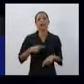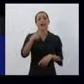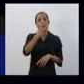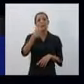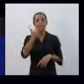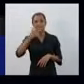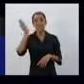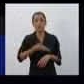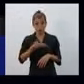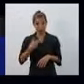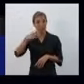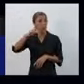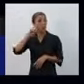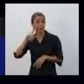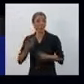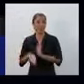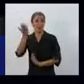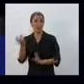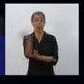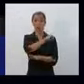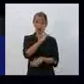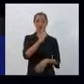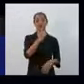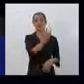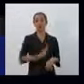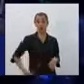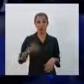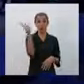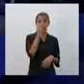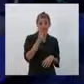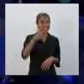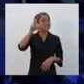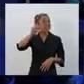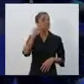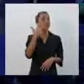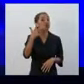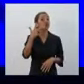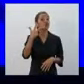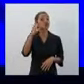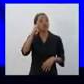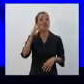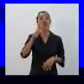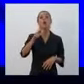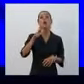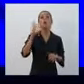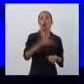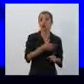en el gobierno quisiera ista creció el 38 por ciento del pp estos son los números y en vago tiempo macri ahora los 30